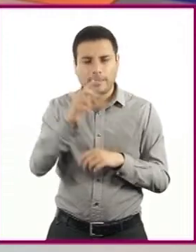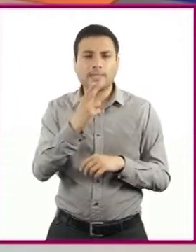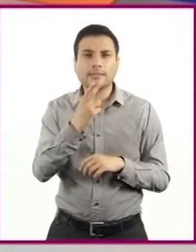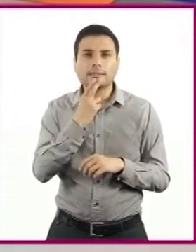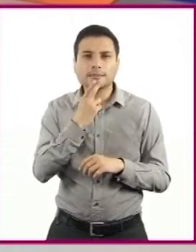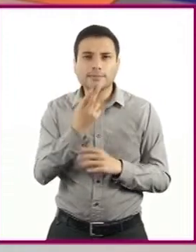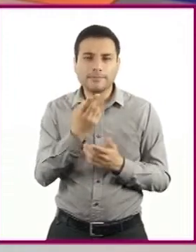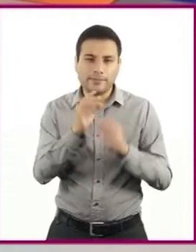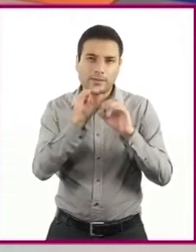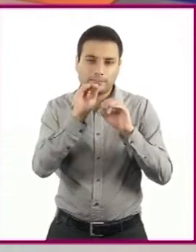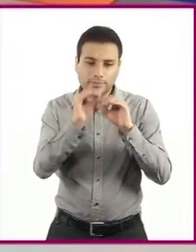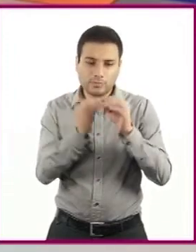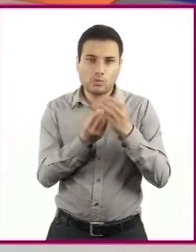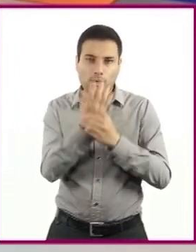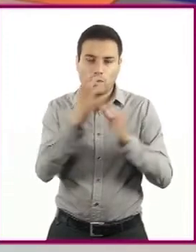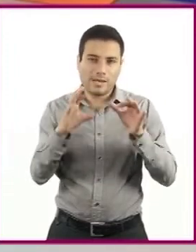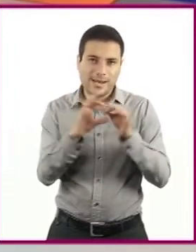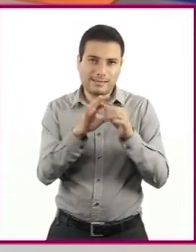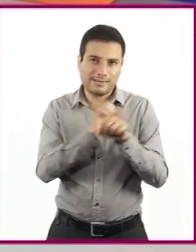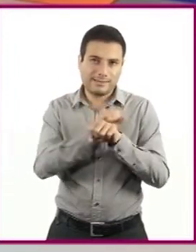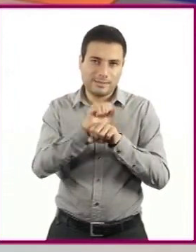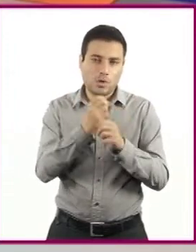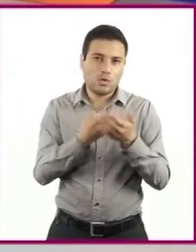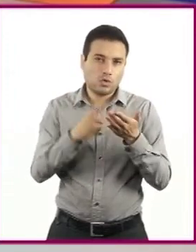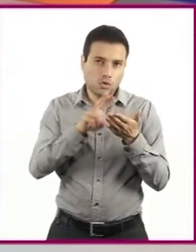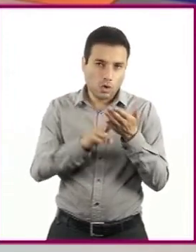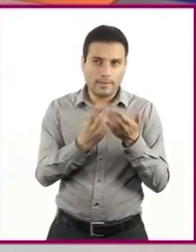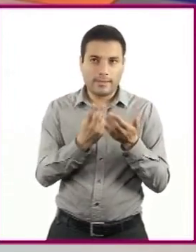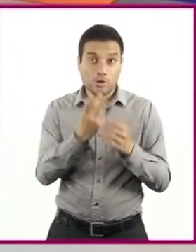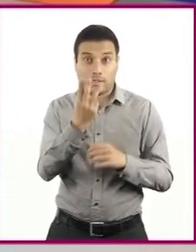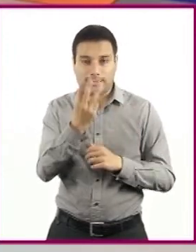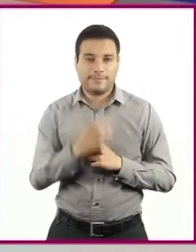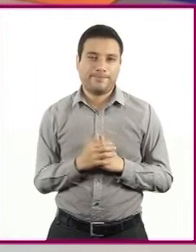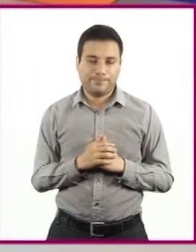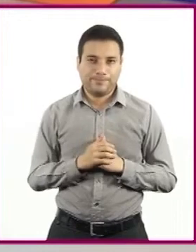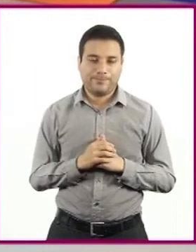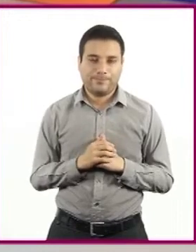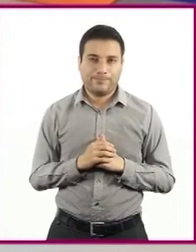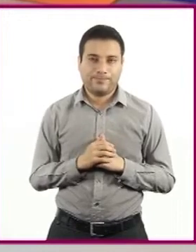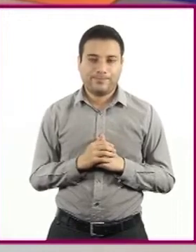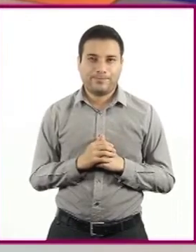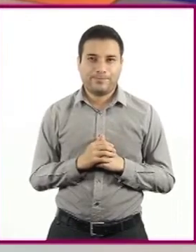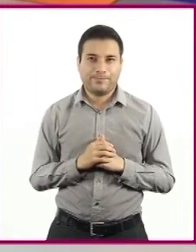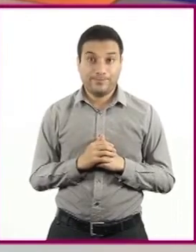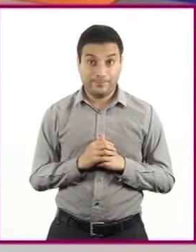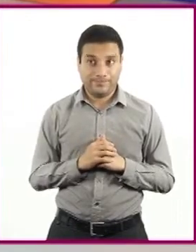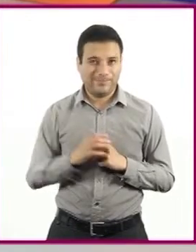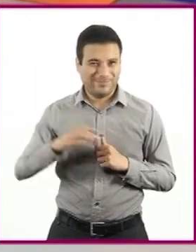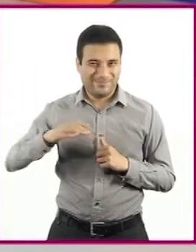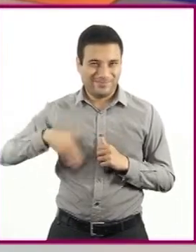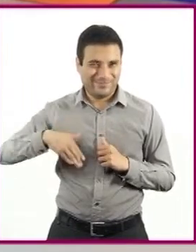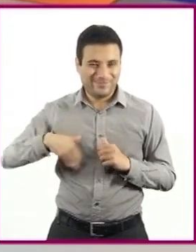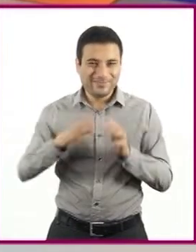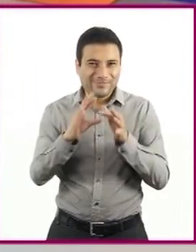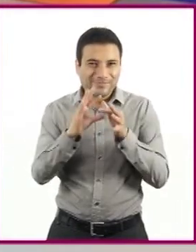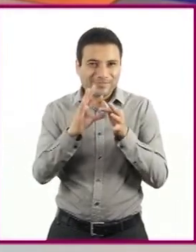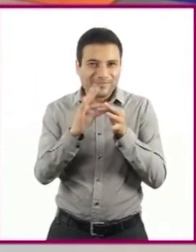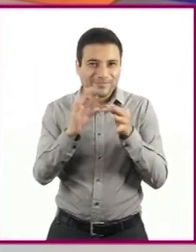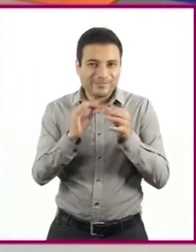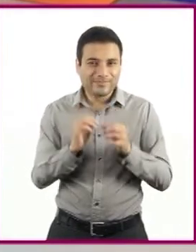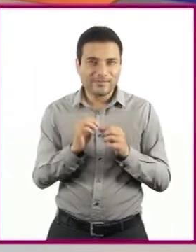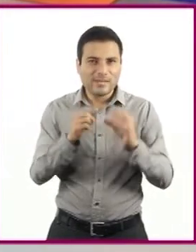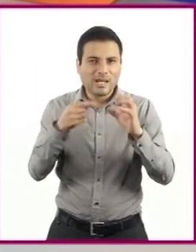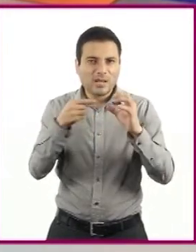la formación de enlaces sencillos, dobles y triples. Con lo que ya revisamos, ¿qué son los electrones